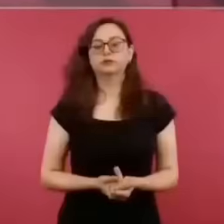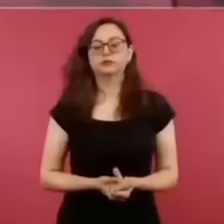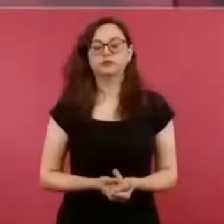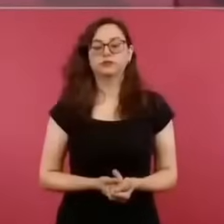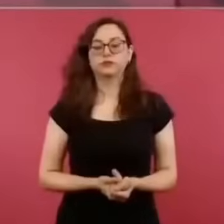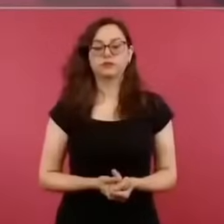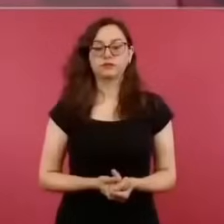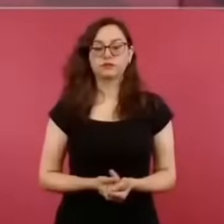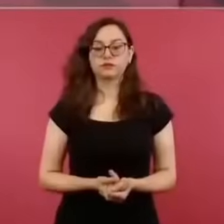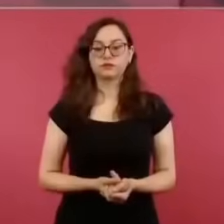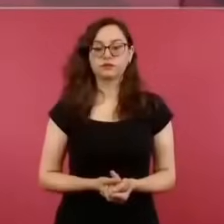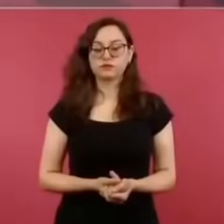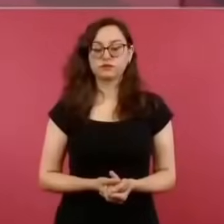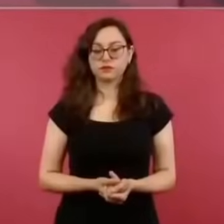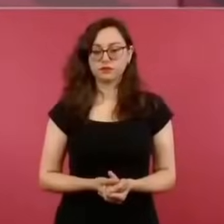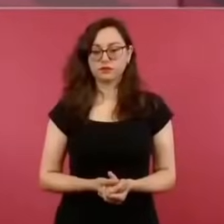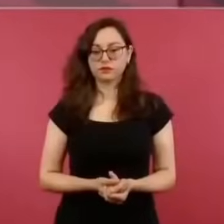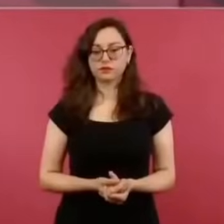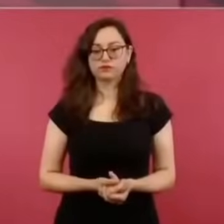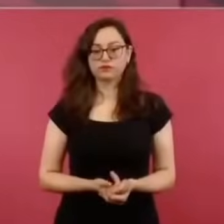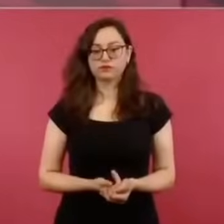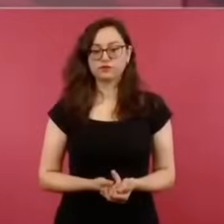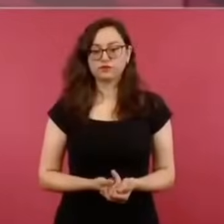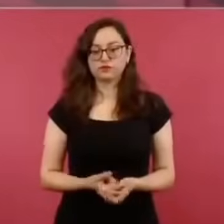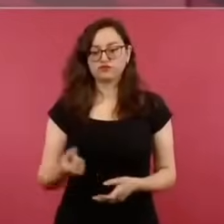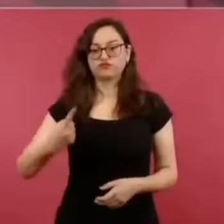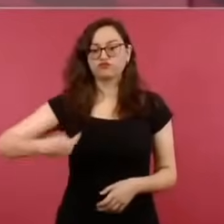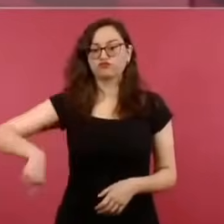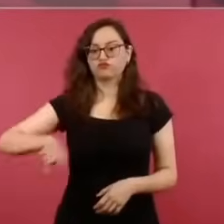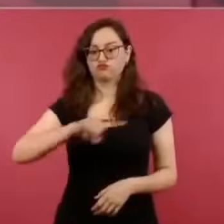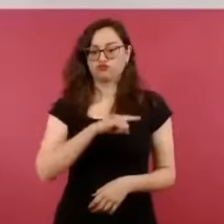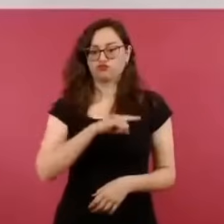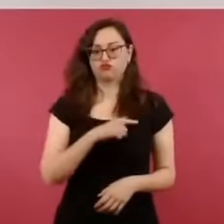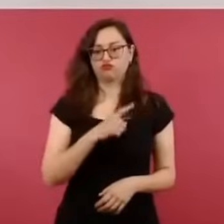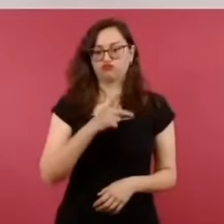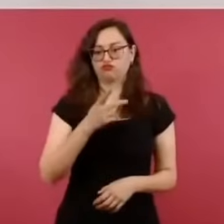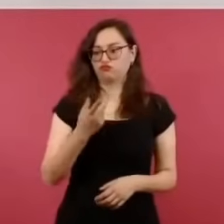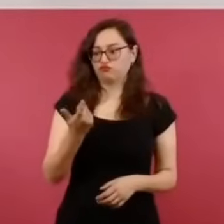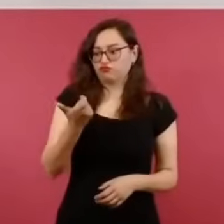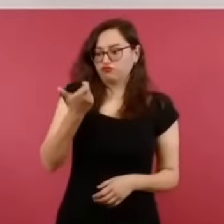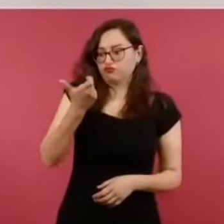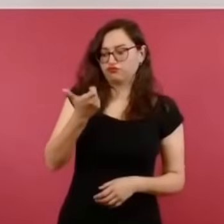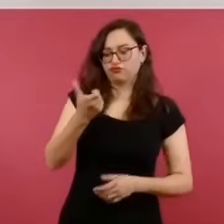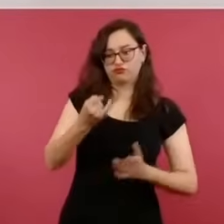decidir sobre el precio y proteger la economía popular.